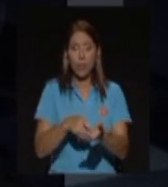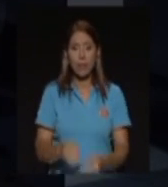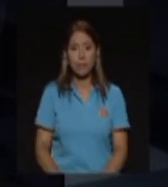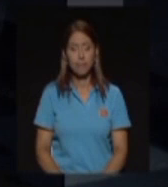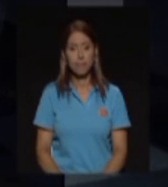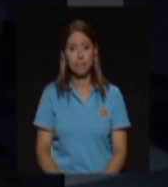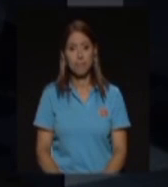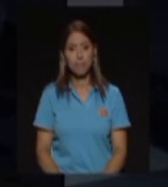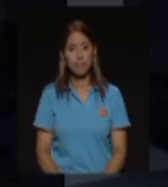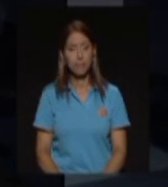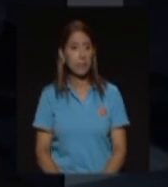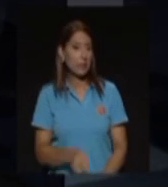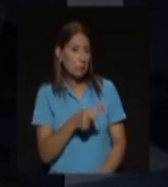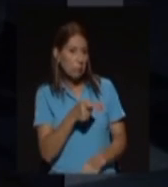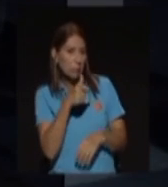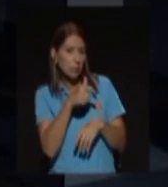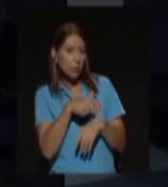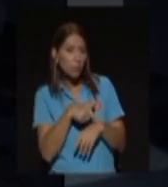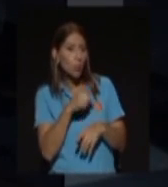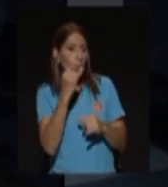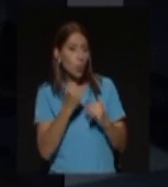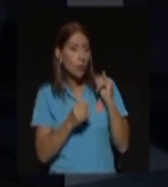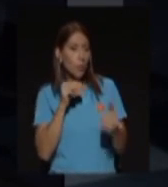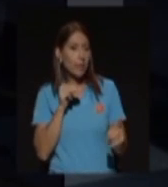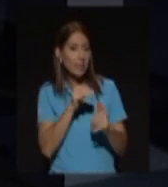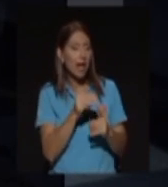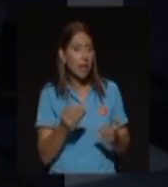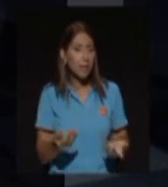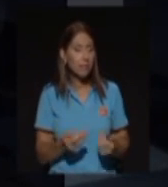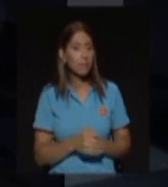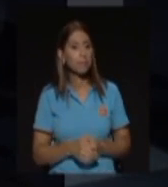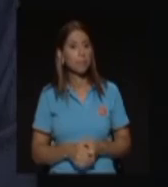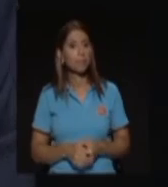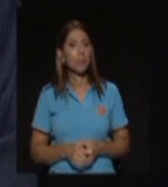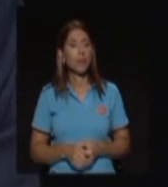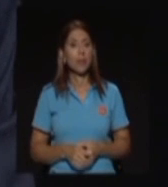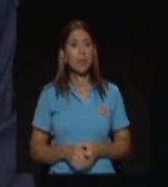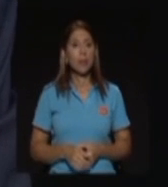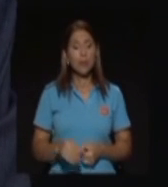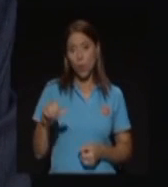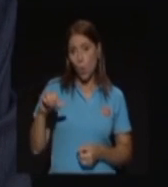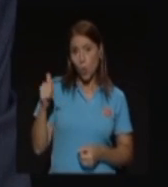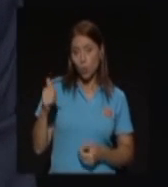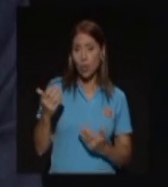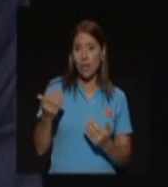Nos queda menos de un minuto, un último mensaje, don Enio. Otro de